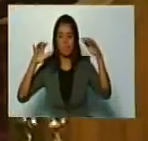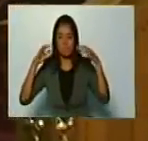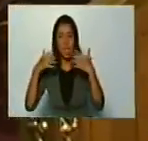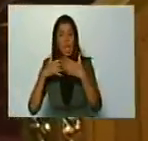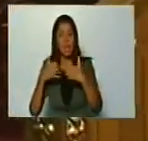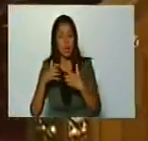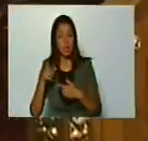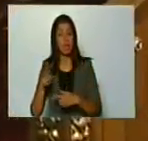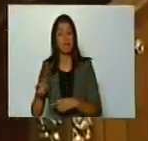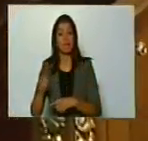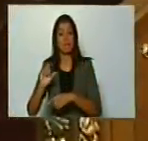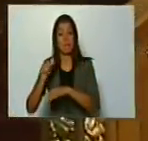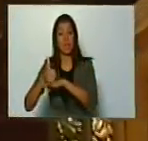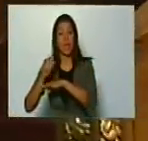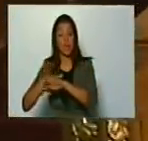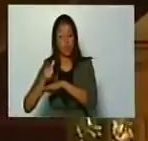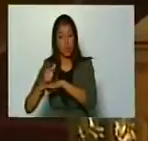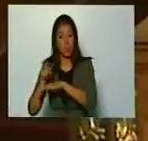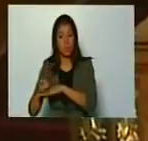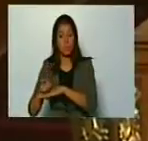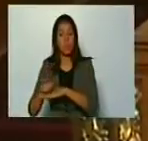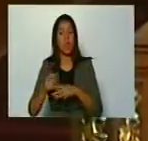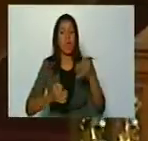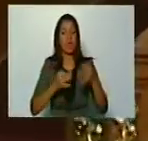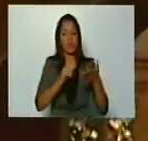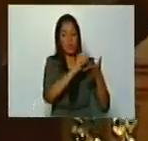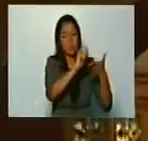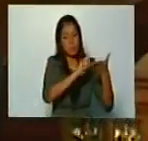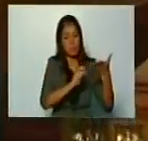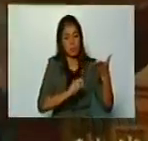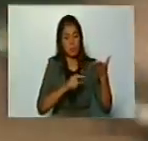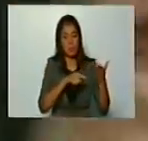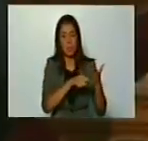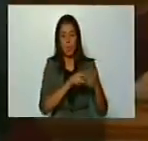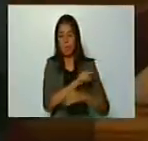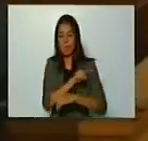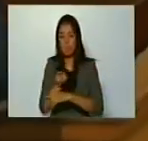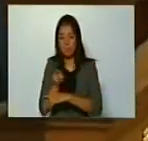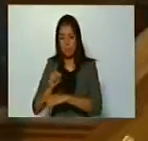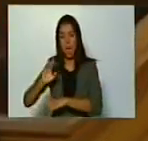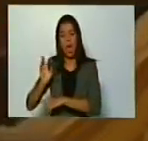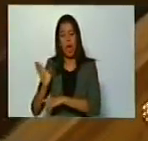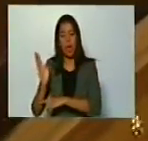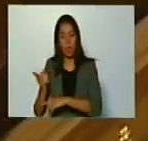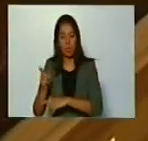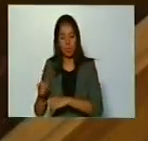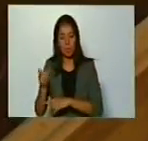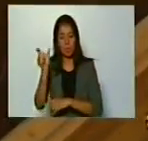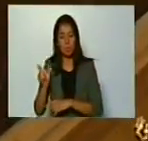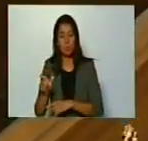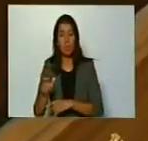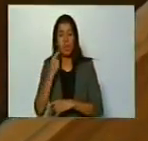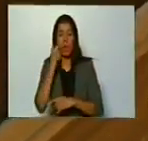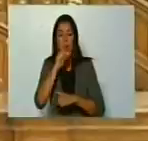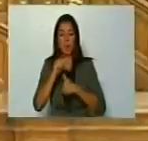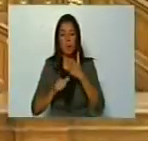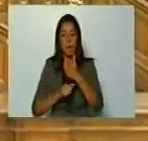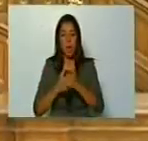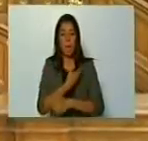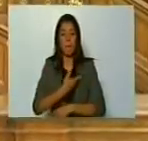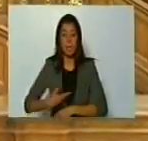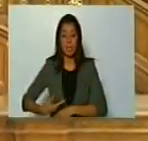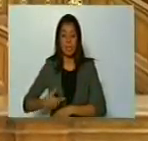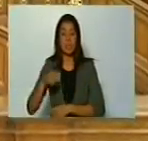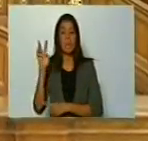Tribunal Supremo de Justicia en el fallo que, por supuesto, daba a conocer también el vicepresidente ejecutivo de la República